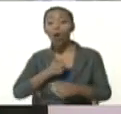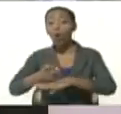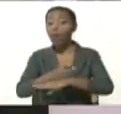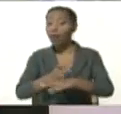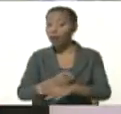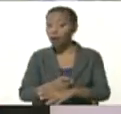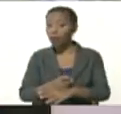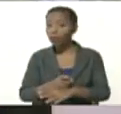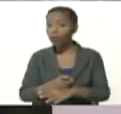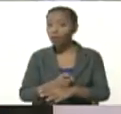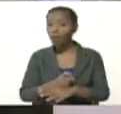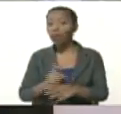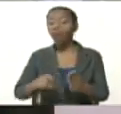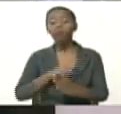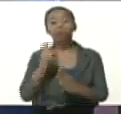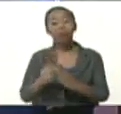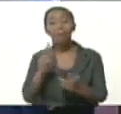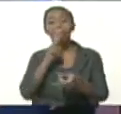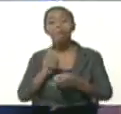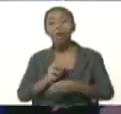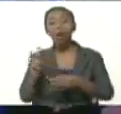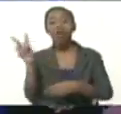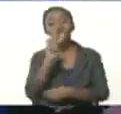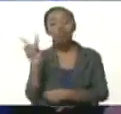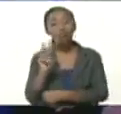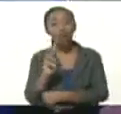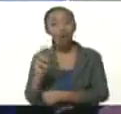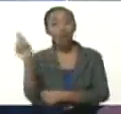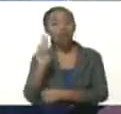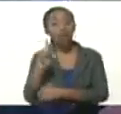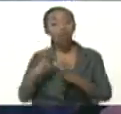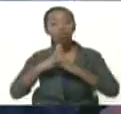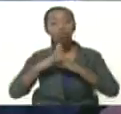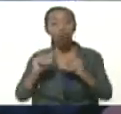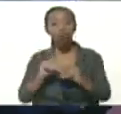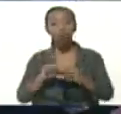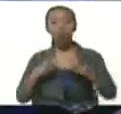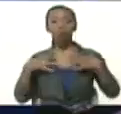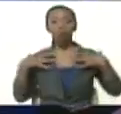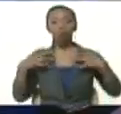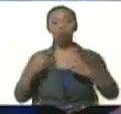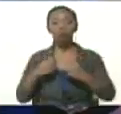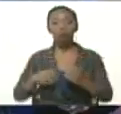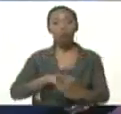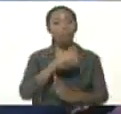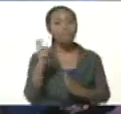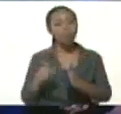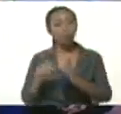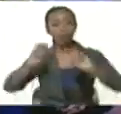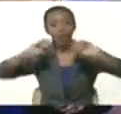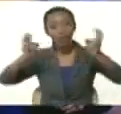tal, el Banco de Venezuela, deben utilizar todo el pulmón que tienen para